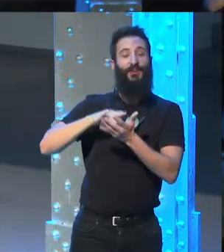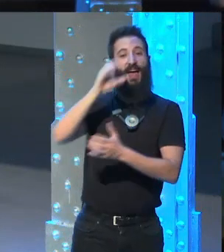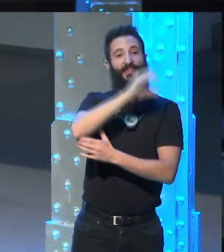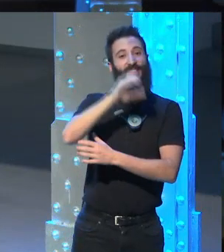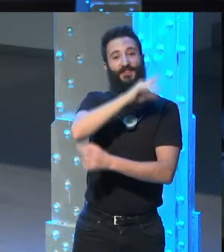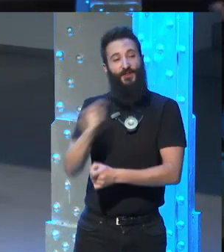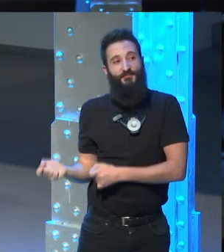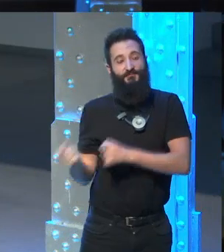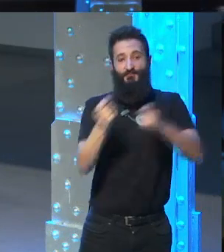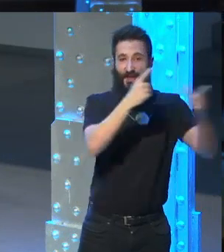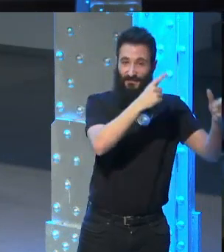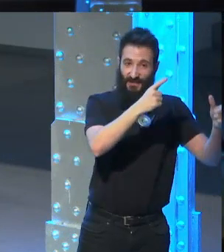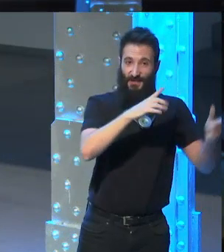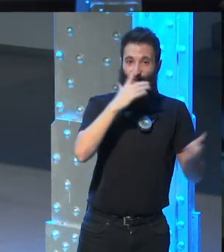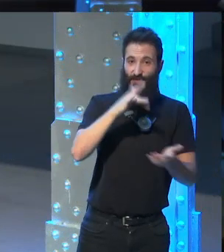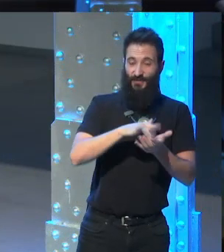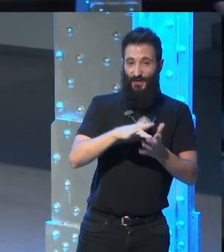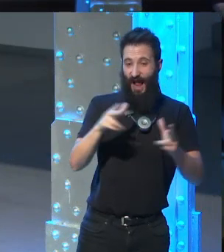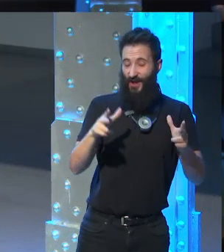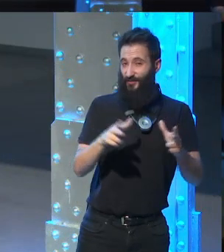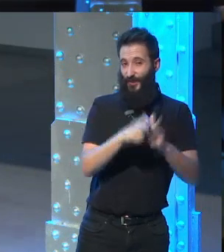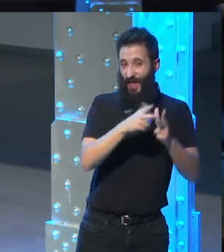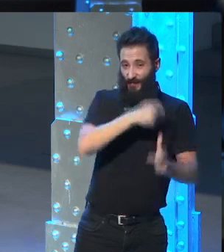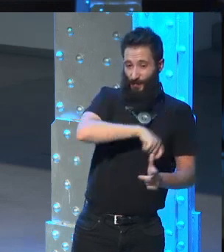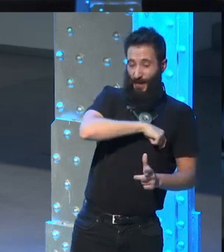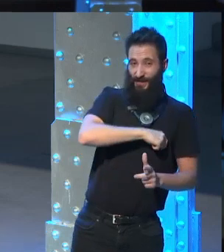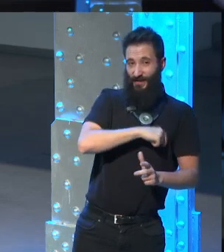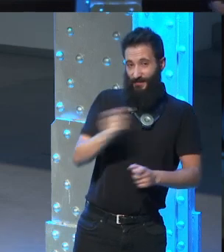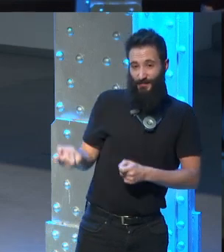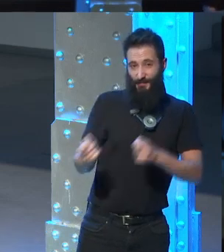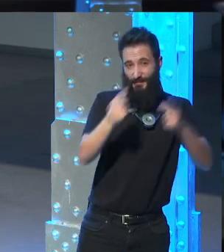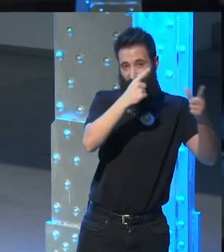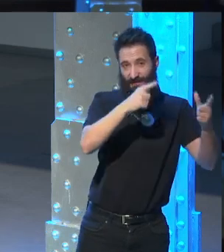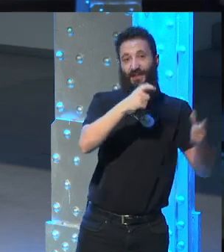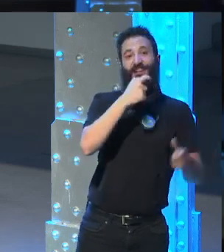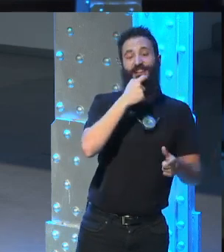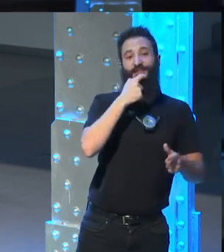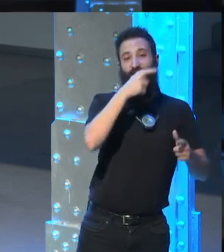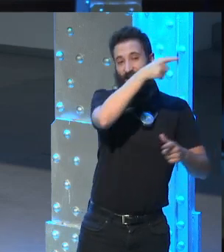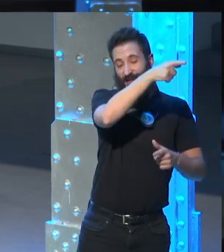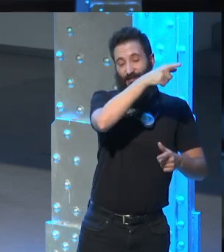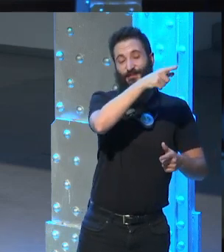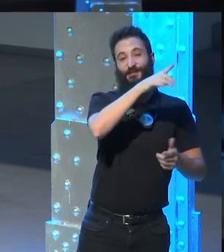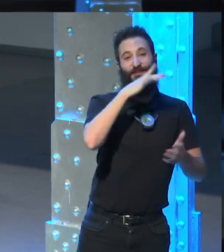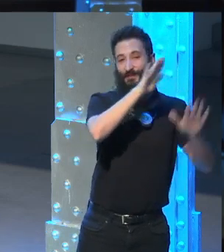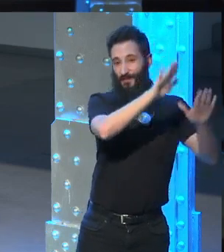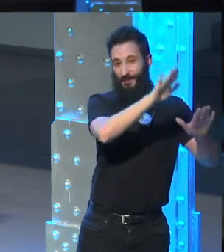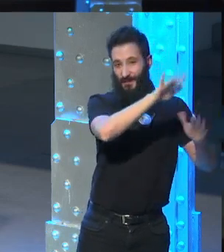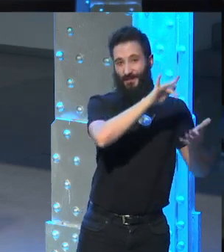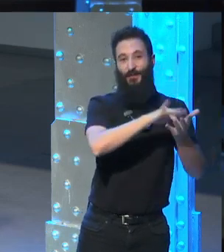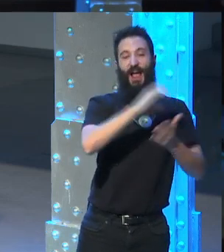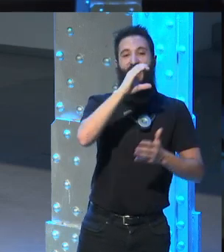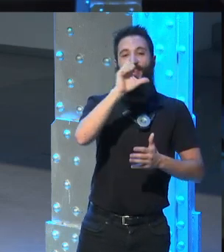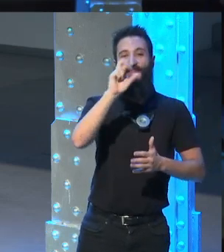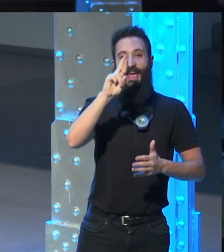los científicos de la Sociedad Española de Científicos Españoles en Reino Unido, el